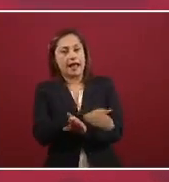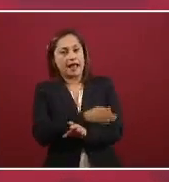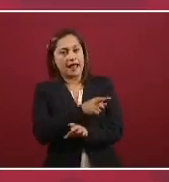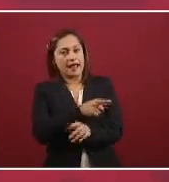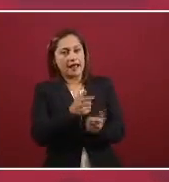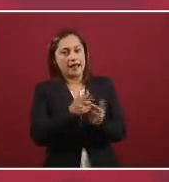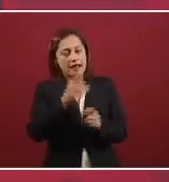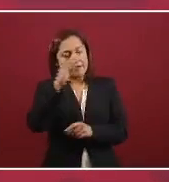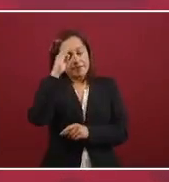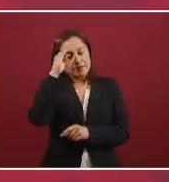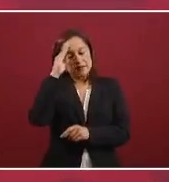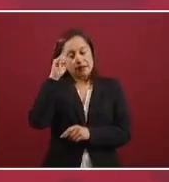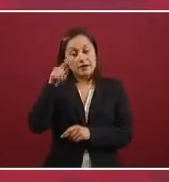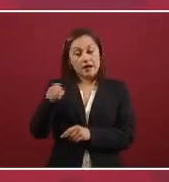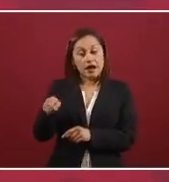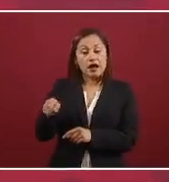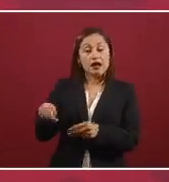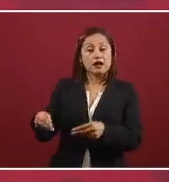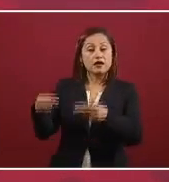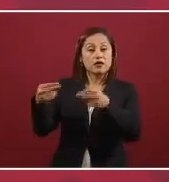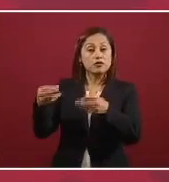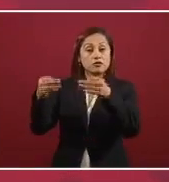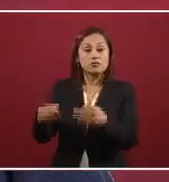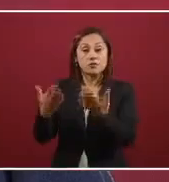la recaudación.